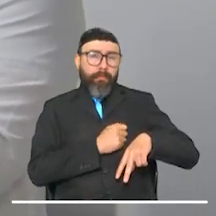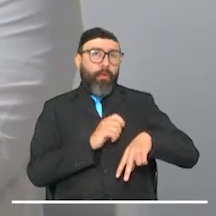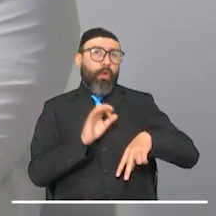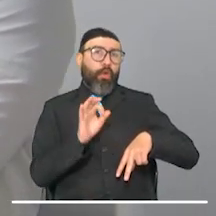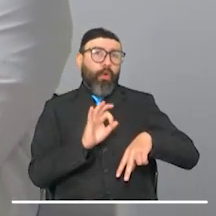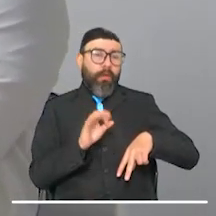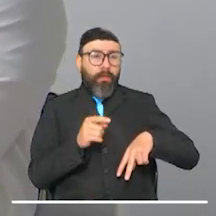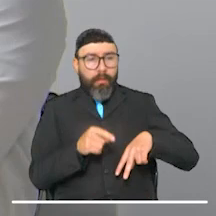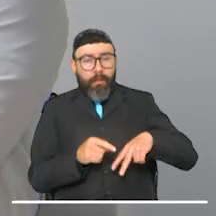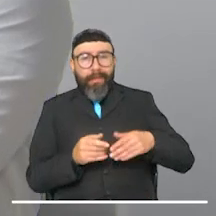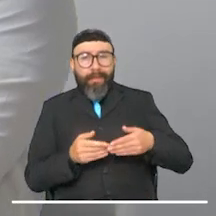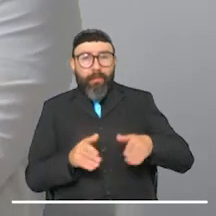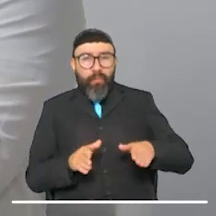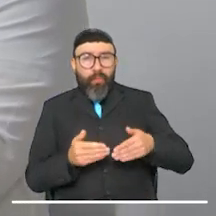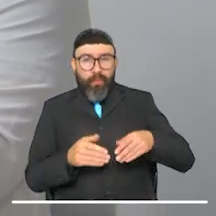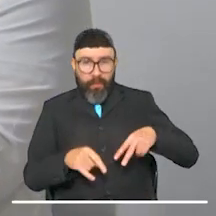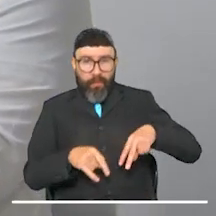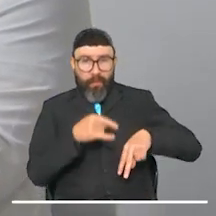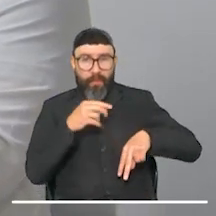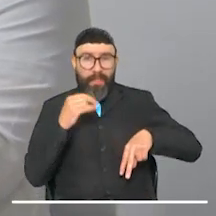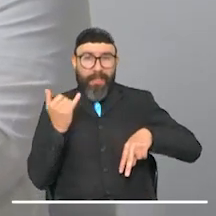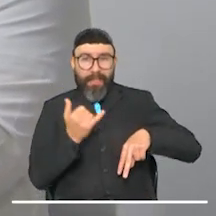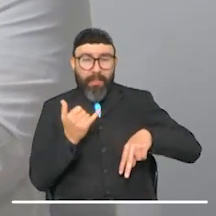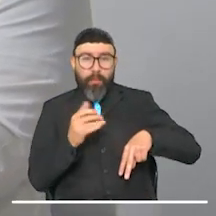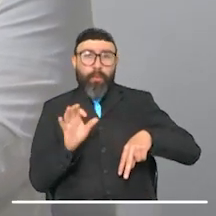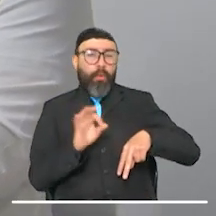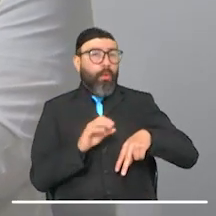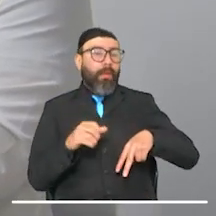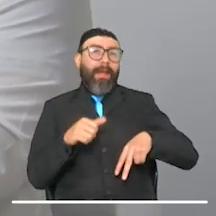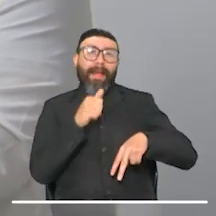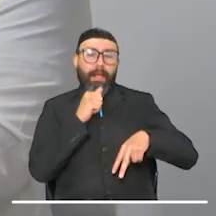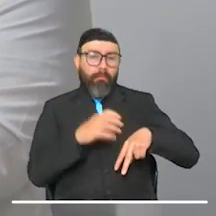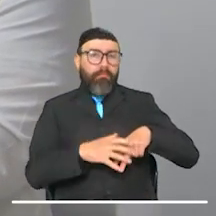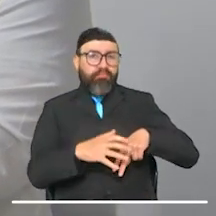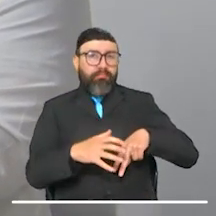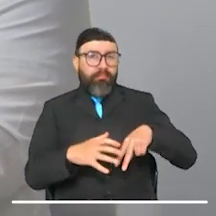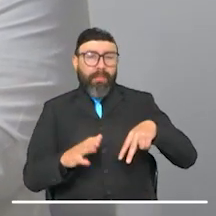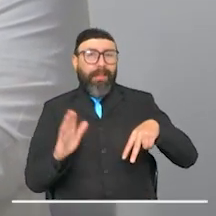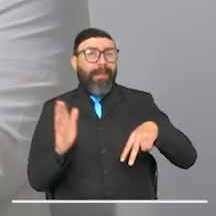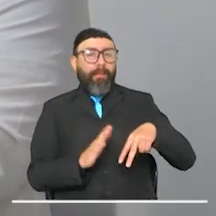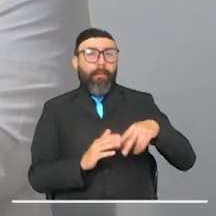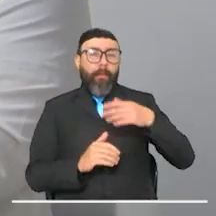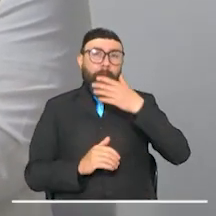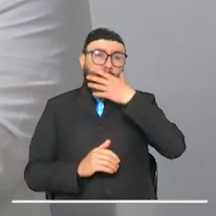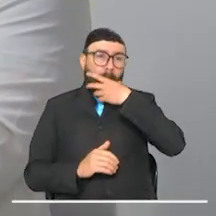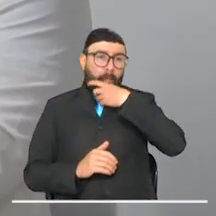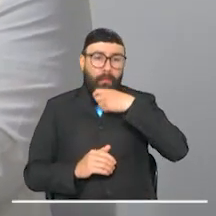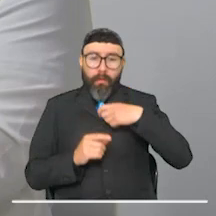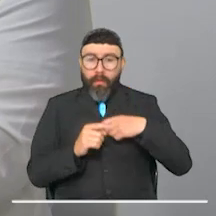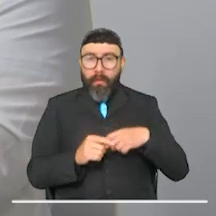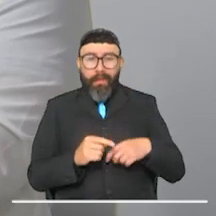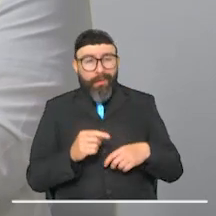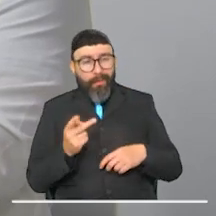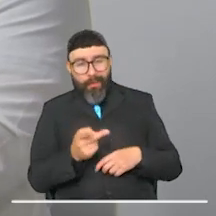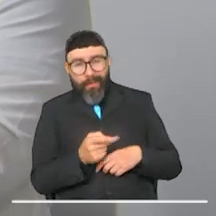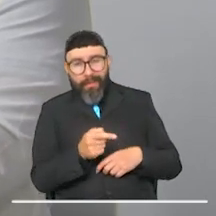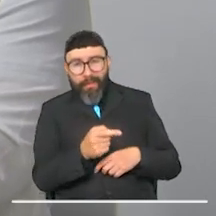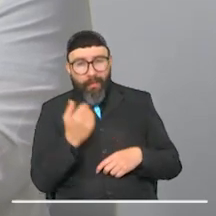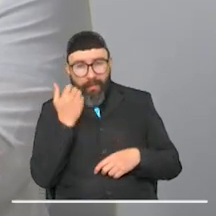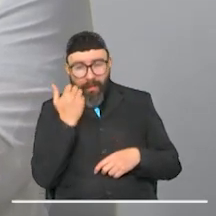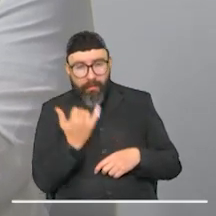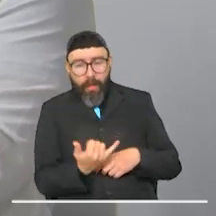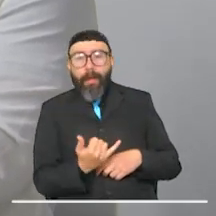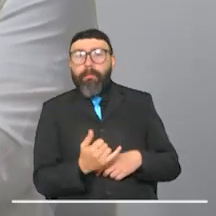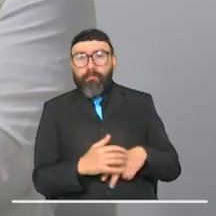provocan edema que es el sistema venoso o al sistema linfático esos dos sistemas cuando están dañados o están enfermos provocan